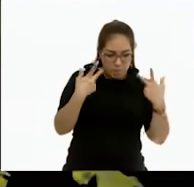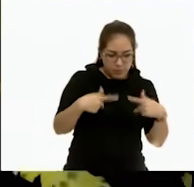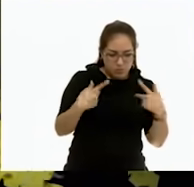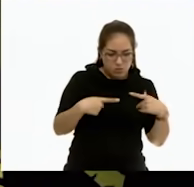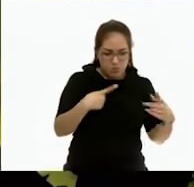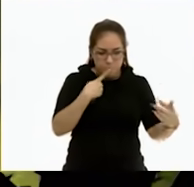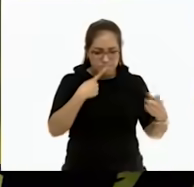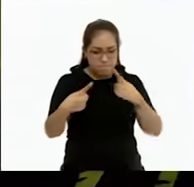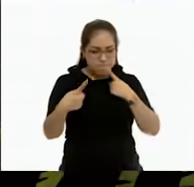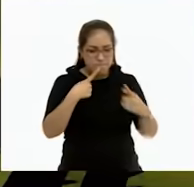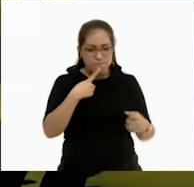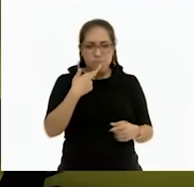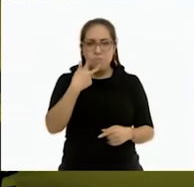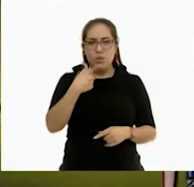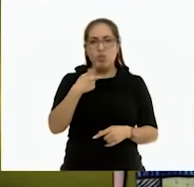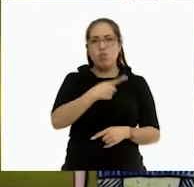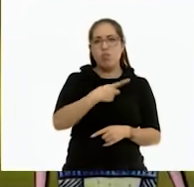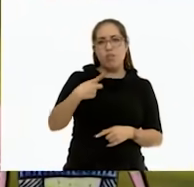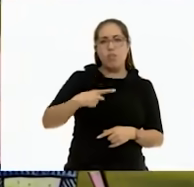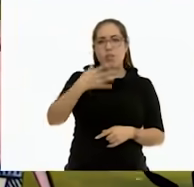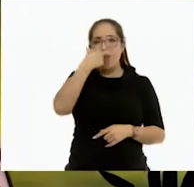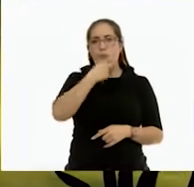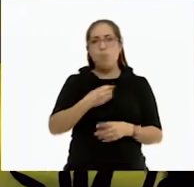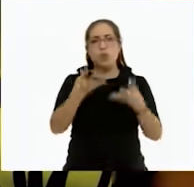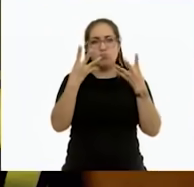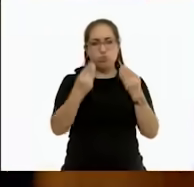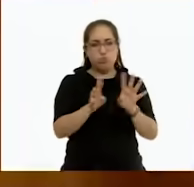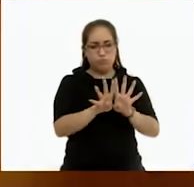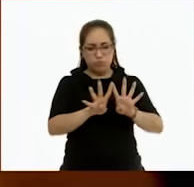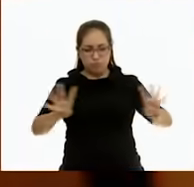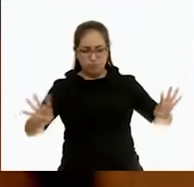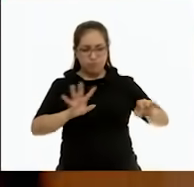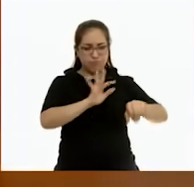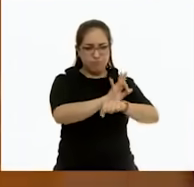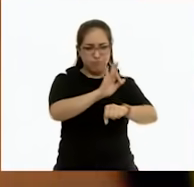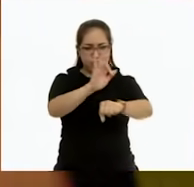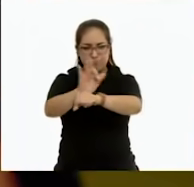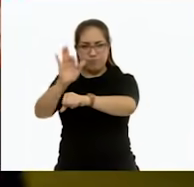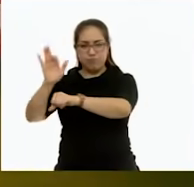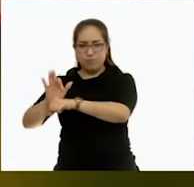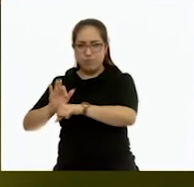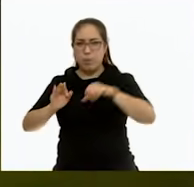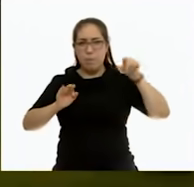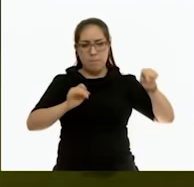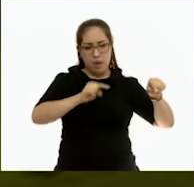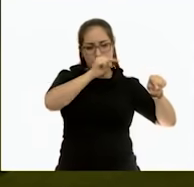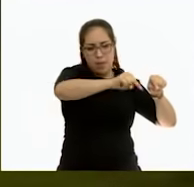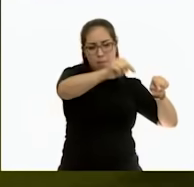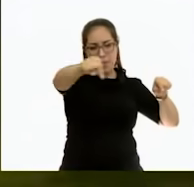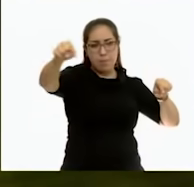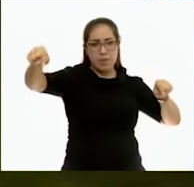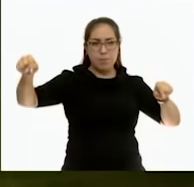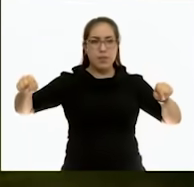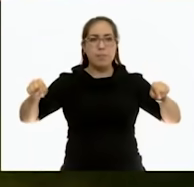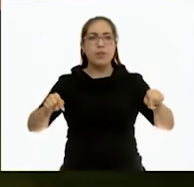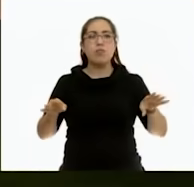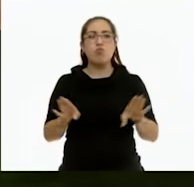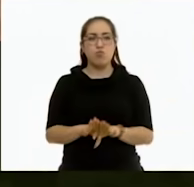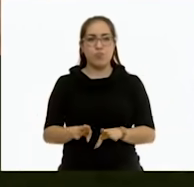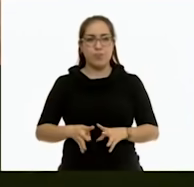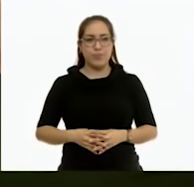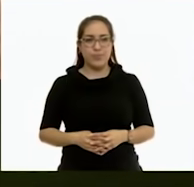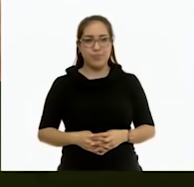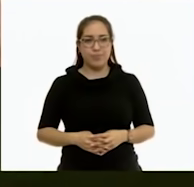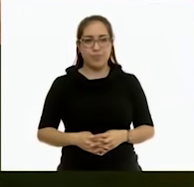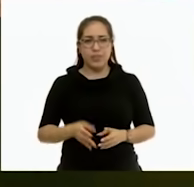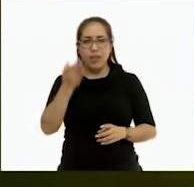wame nasuareom, hawak, Hiobo vestivo, un cabeta era hueponapo. Chukula